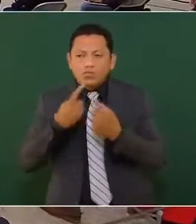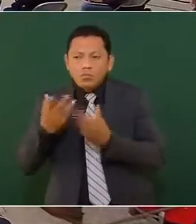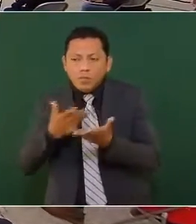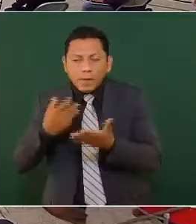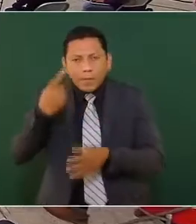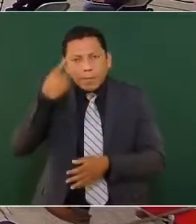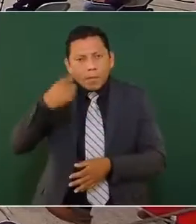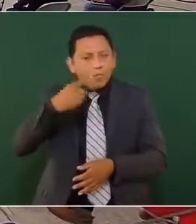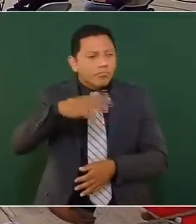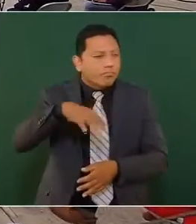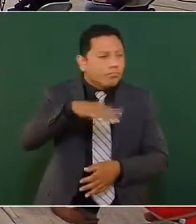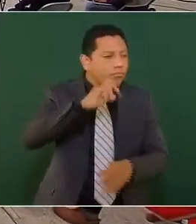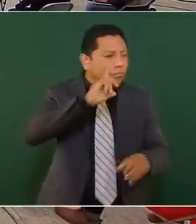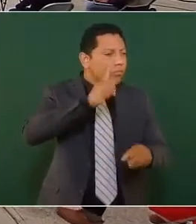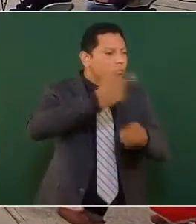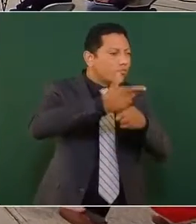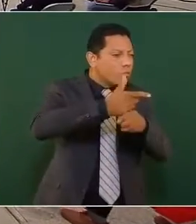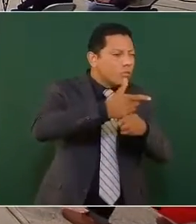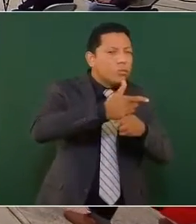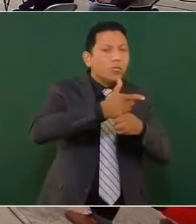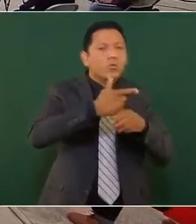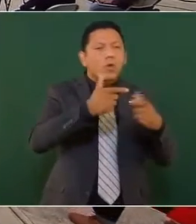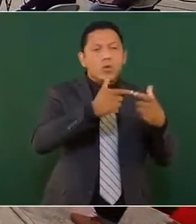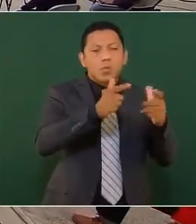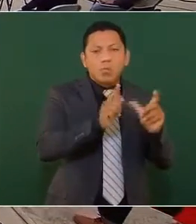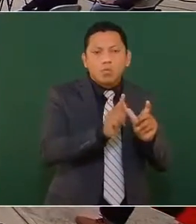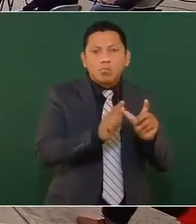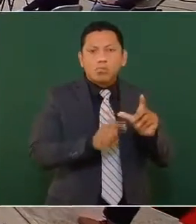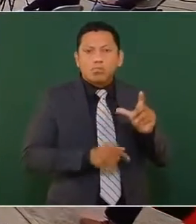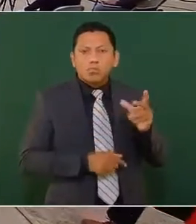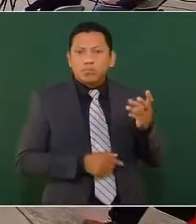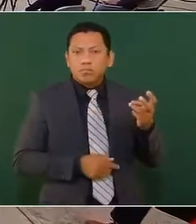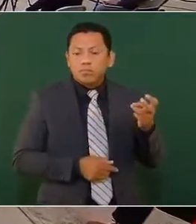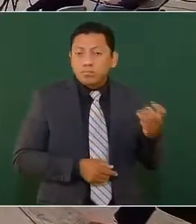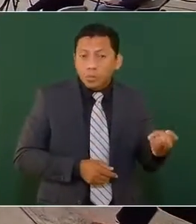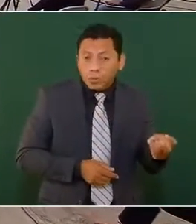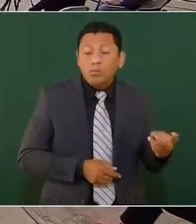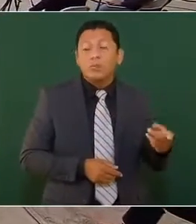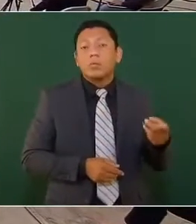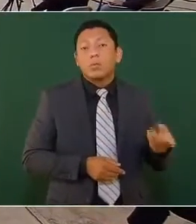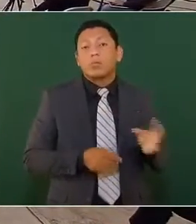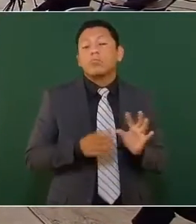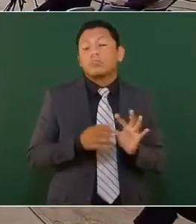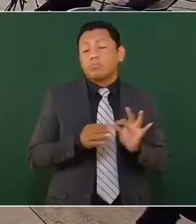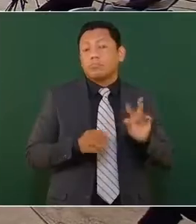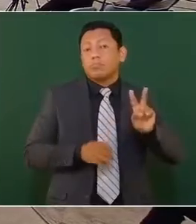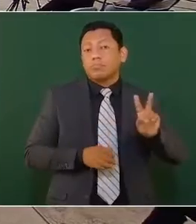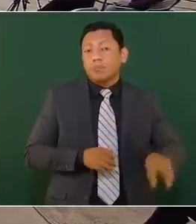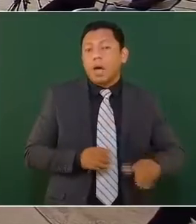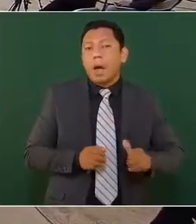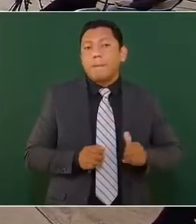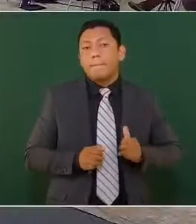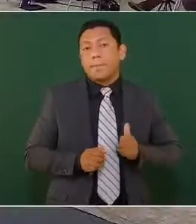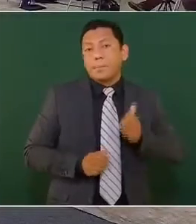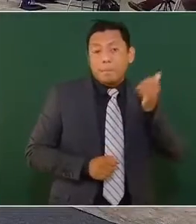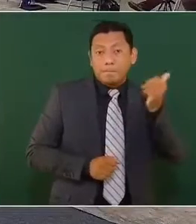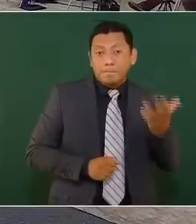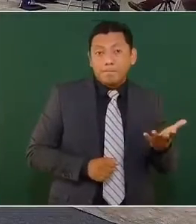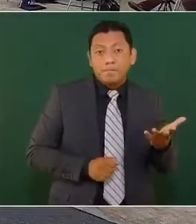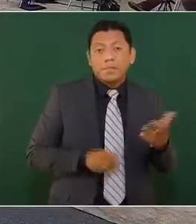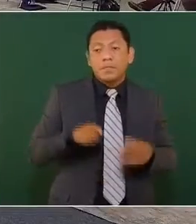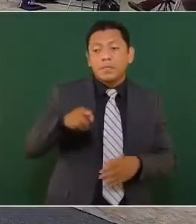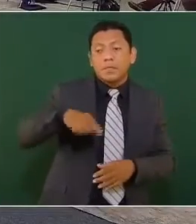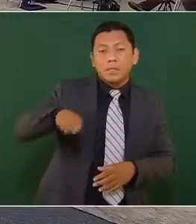para localizar a ese grupo que, aprovechando la situación de la